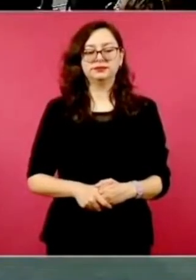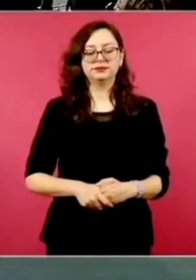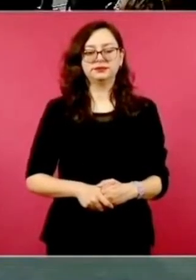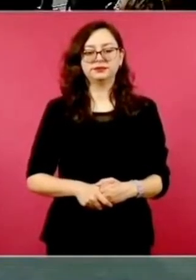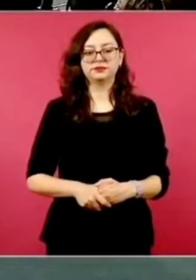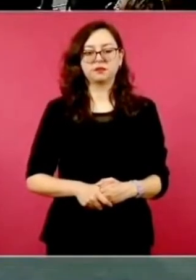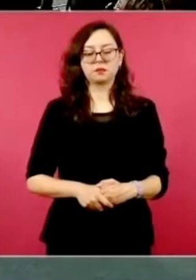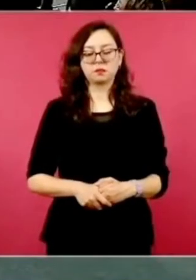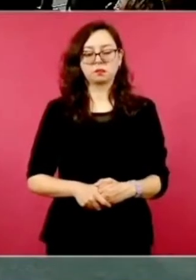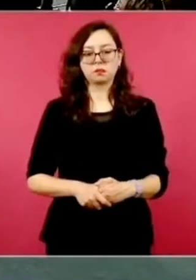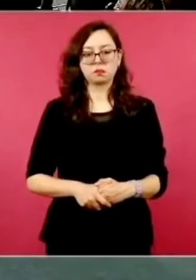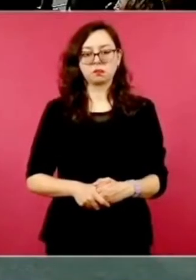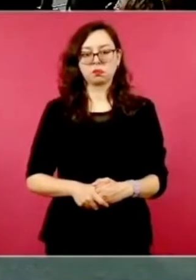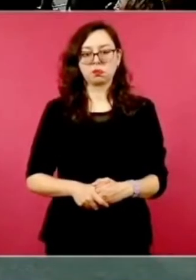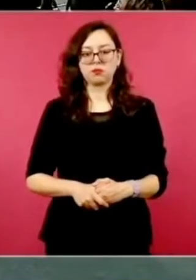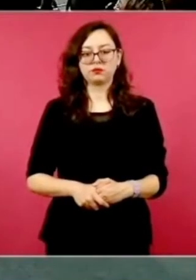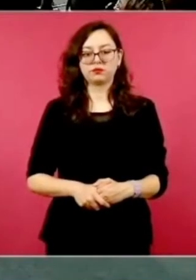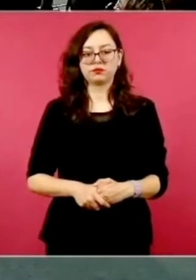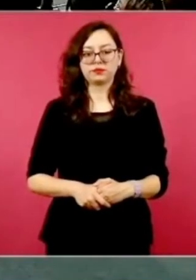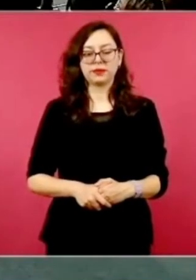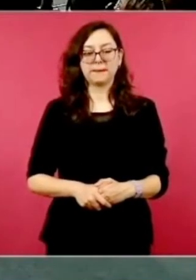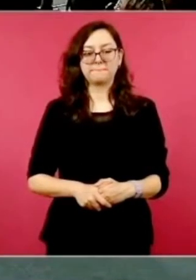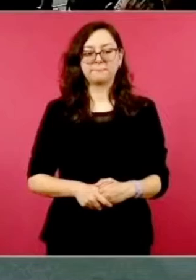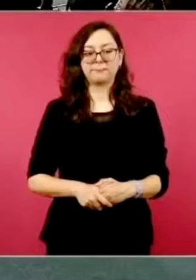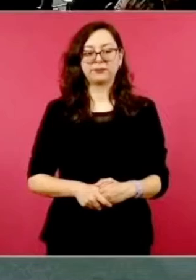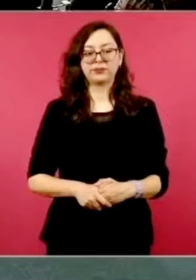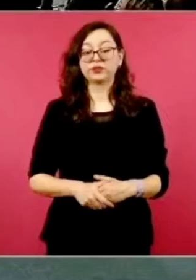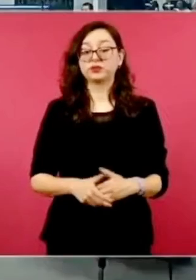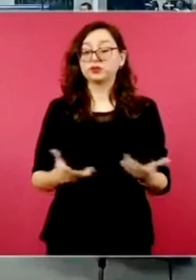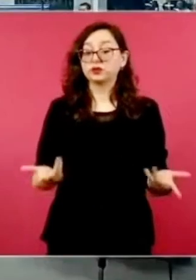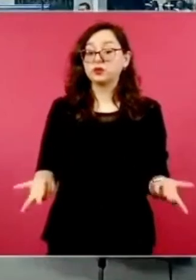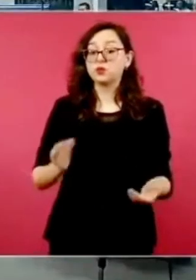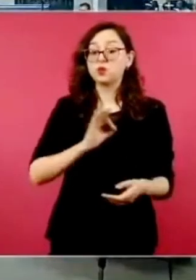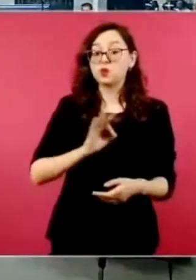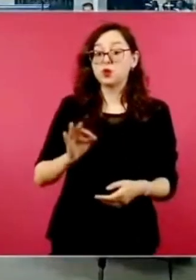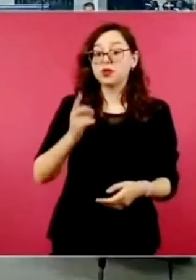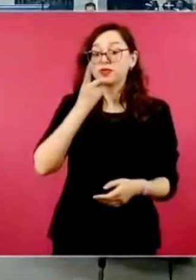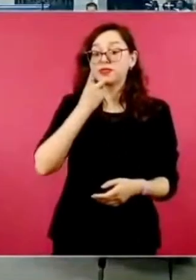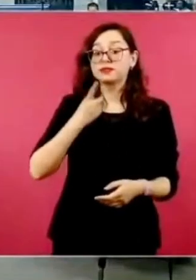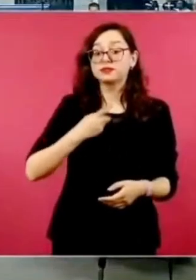Pero bueno. Sí, nos podrían decir entonces cuántas personas